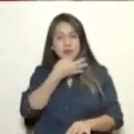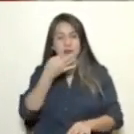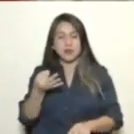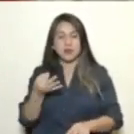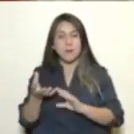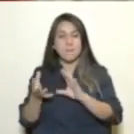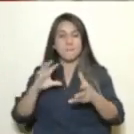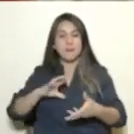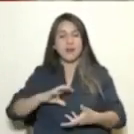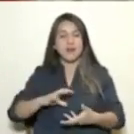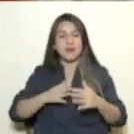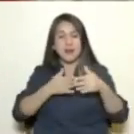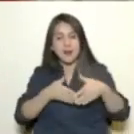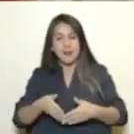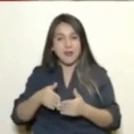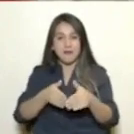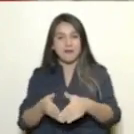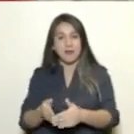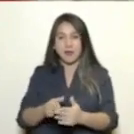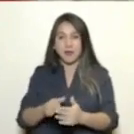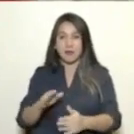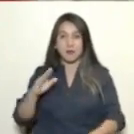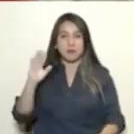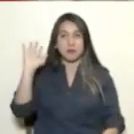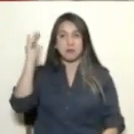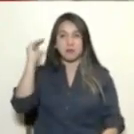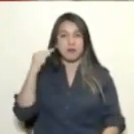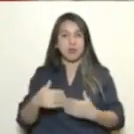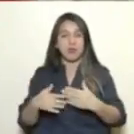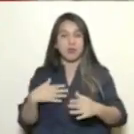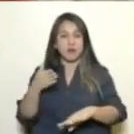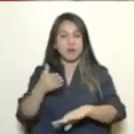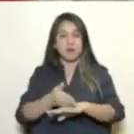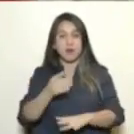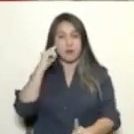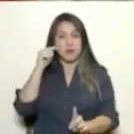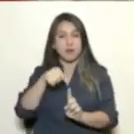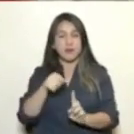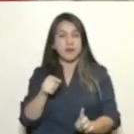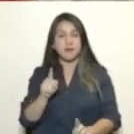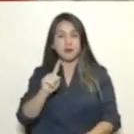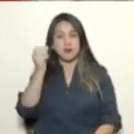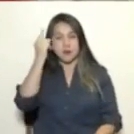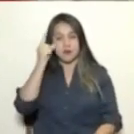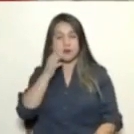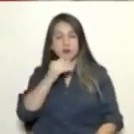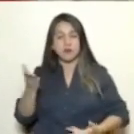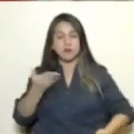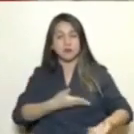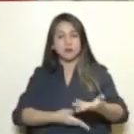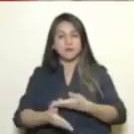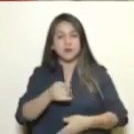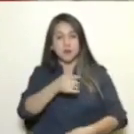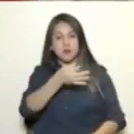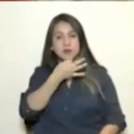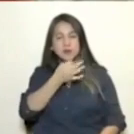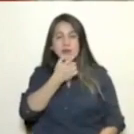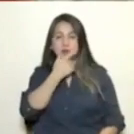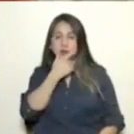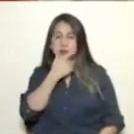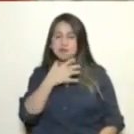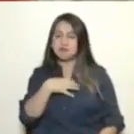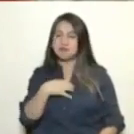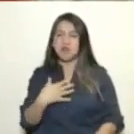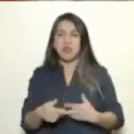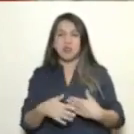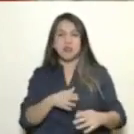hacia una incertidumbre sin marcos de referencia ni entendimientos compartidos. Primero la palabra incertidumbre, que usted la acaba de usar también.